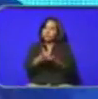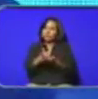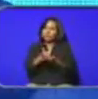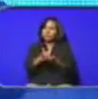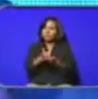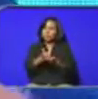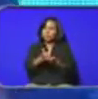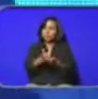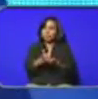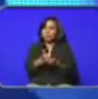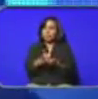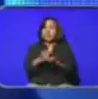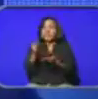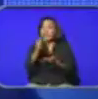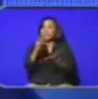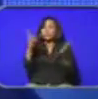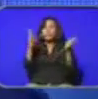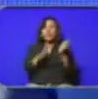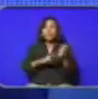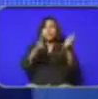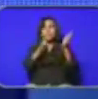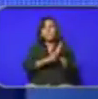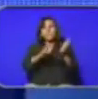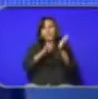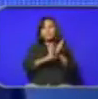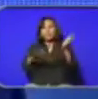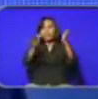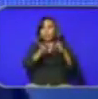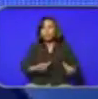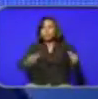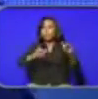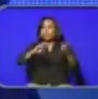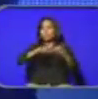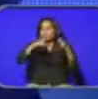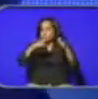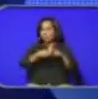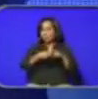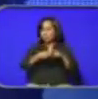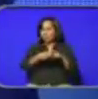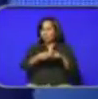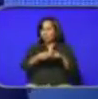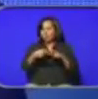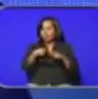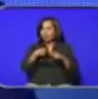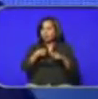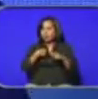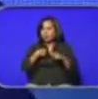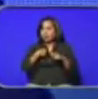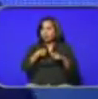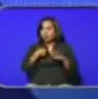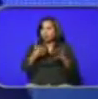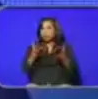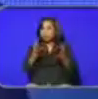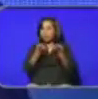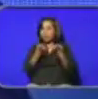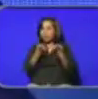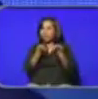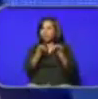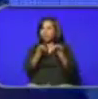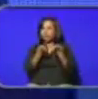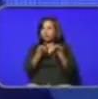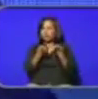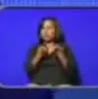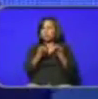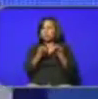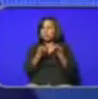no repetir los mismos problemas que hemos estado haciendo por tantos años. Así que ahí está la gran oportunidad. Y yo quiero darle un énfasis enorme a